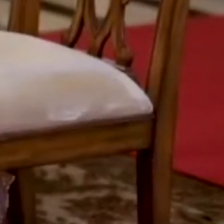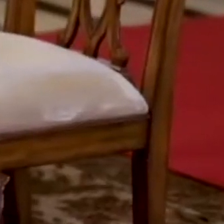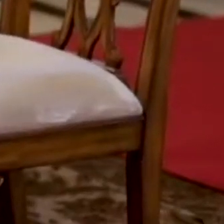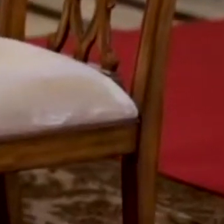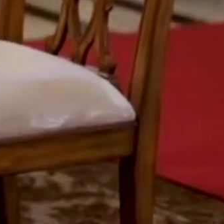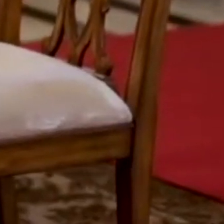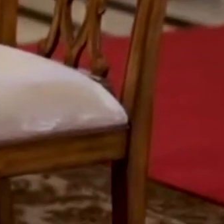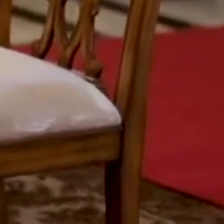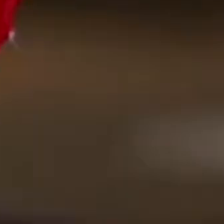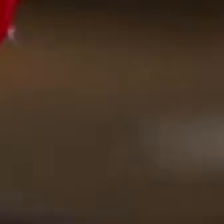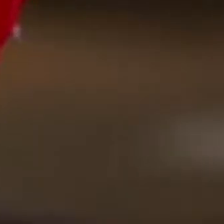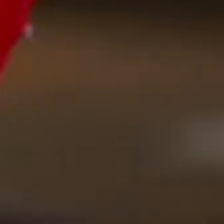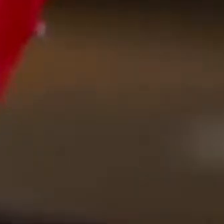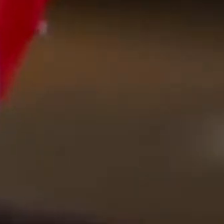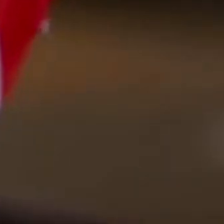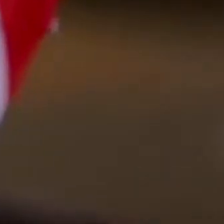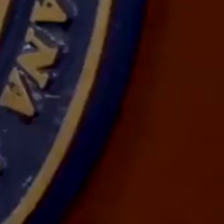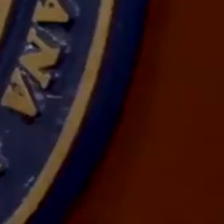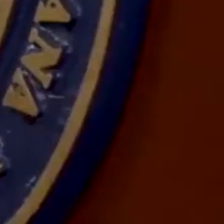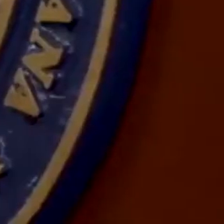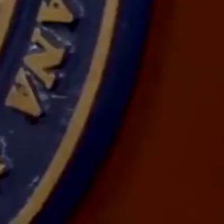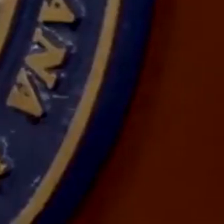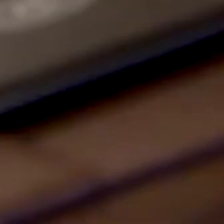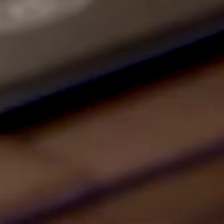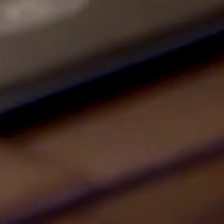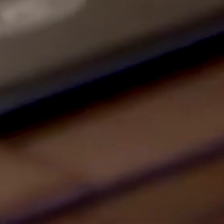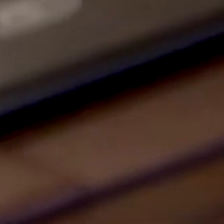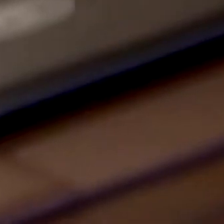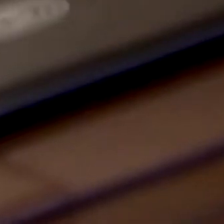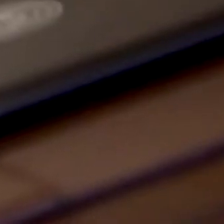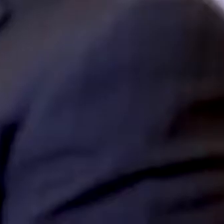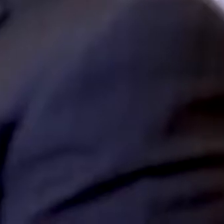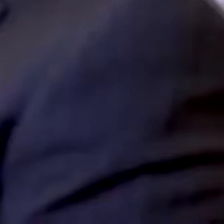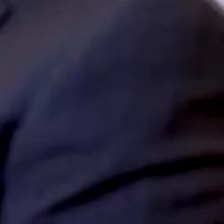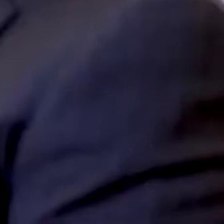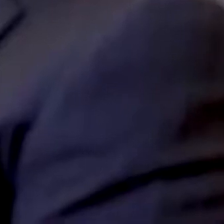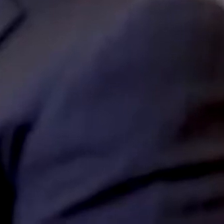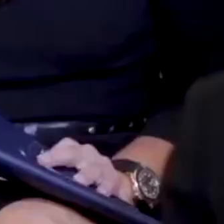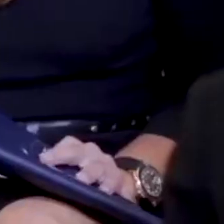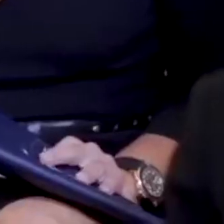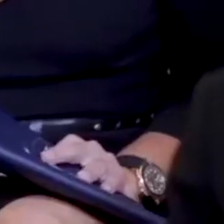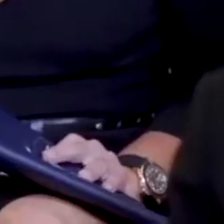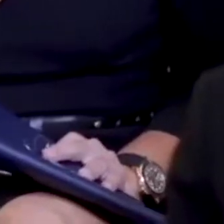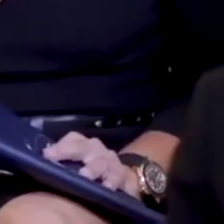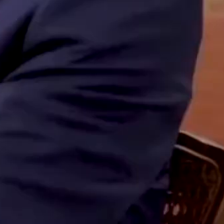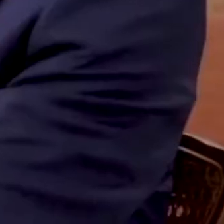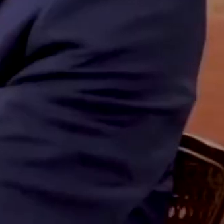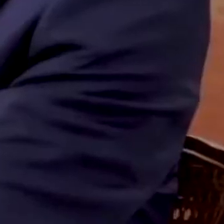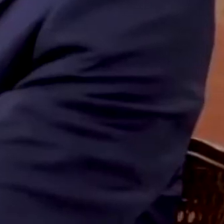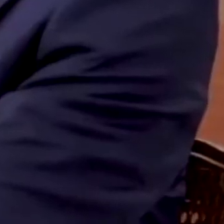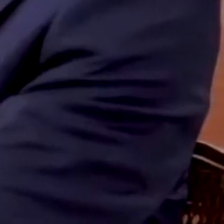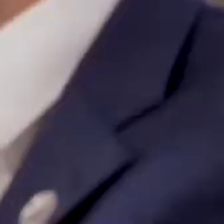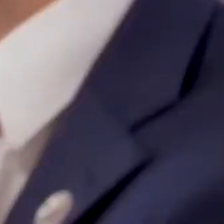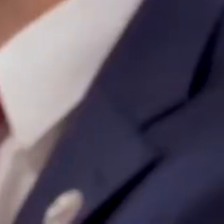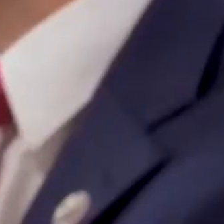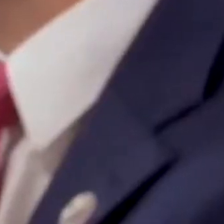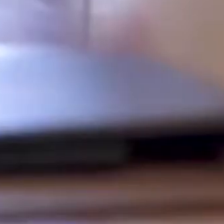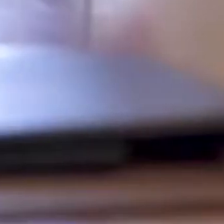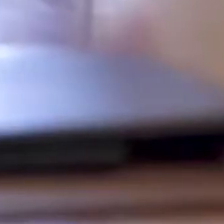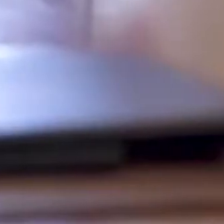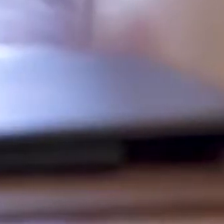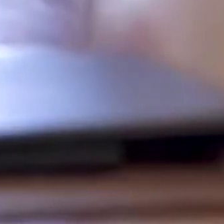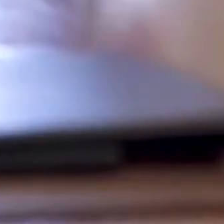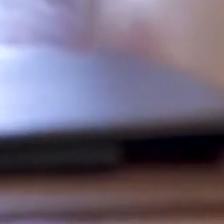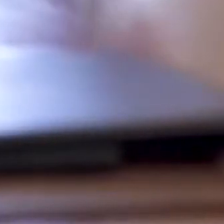el presidente Luis abinader firma acuerdo con Estados Unidos para impulsar inversión en República Dominicana La